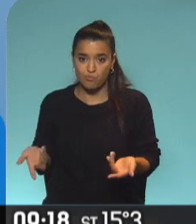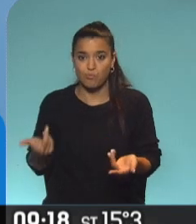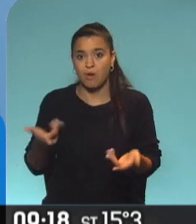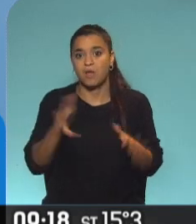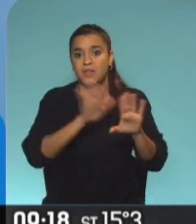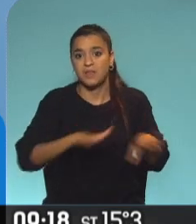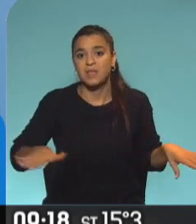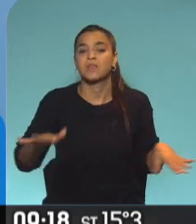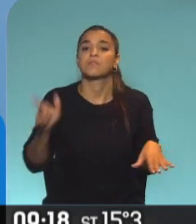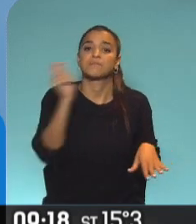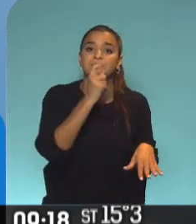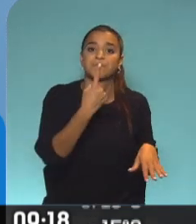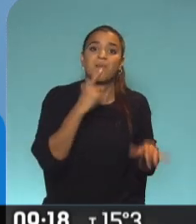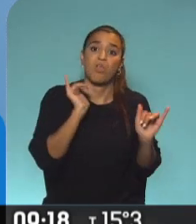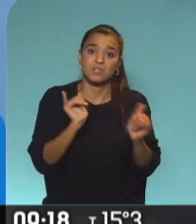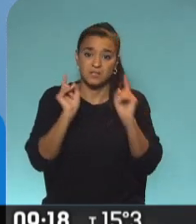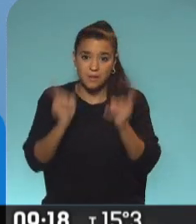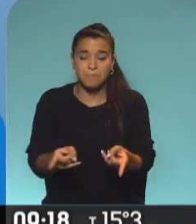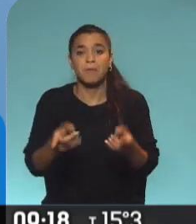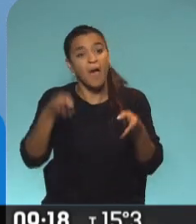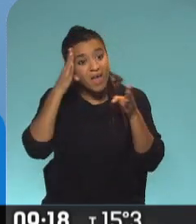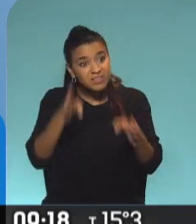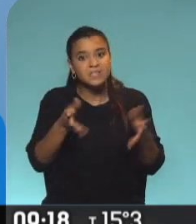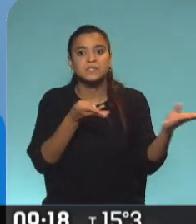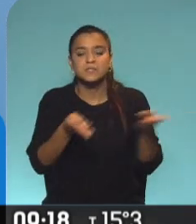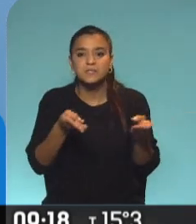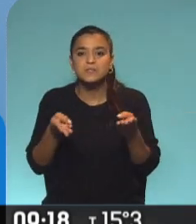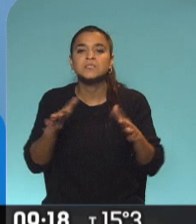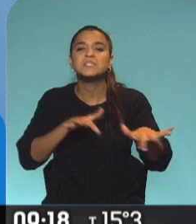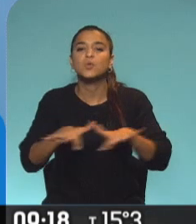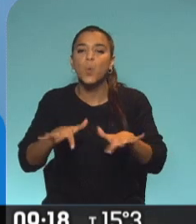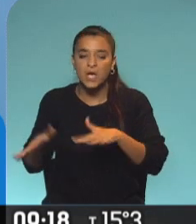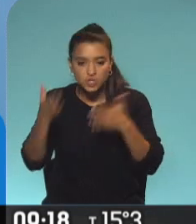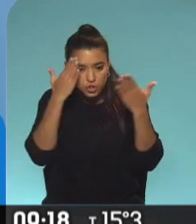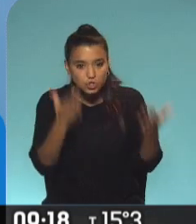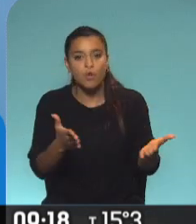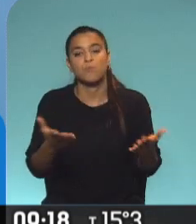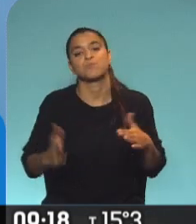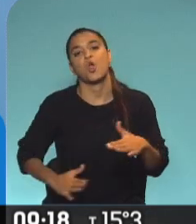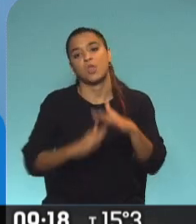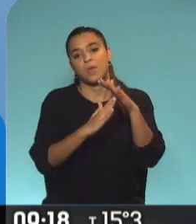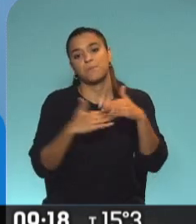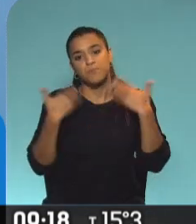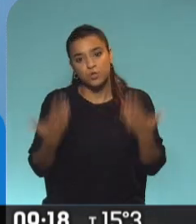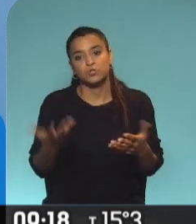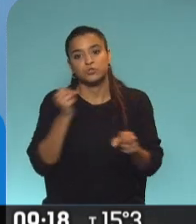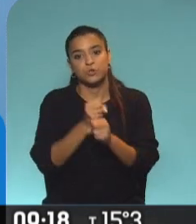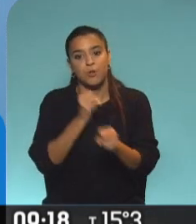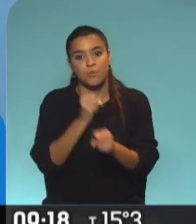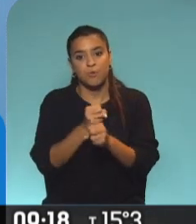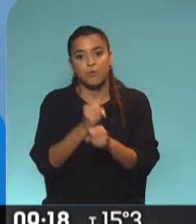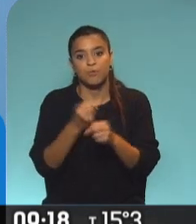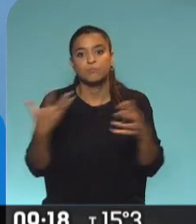exponer a nuestros niños, niñas y adolescentes, y atender esas situaciones para nosotros es una prioridad. Por eso el trabajo, una